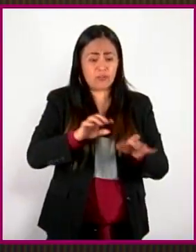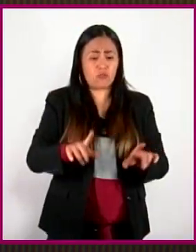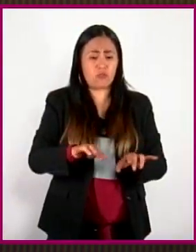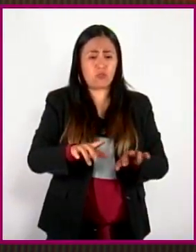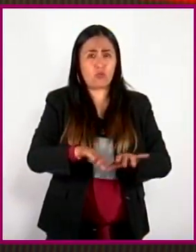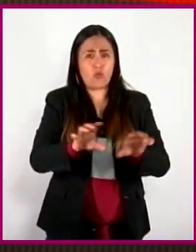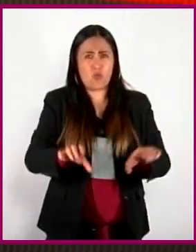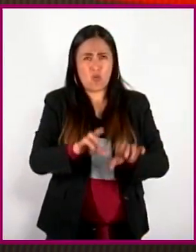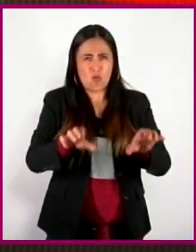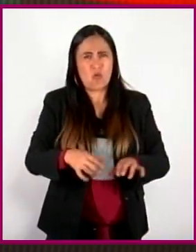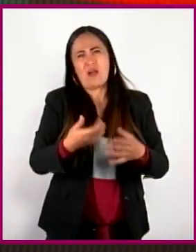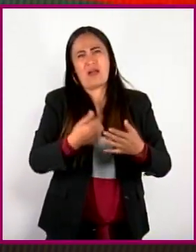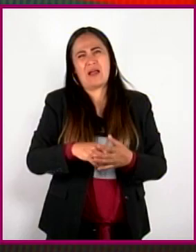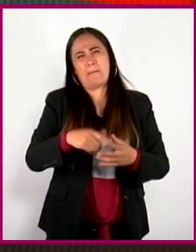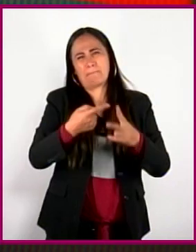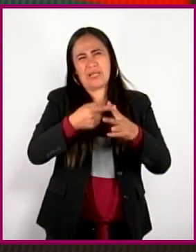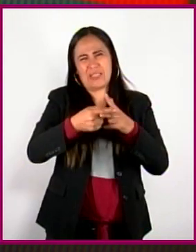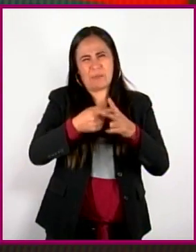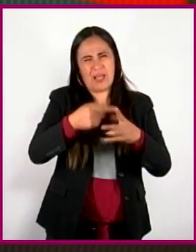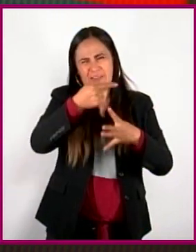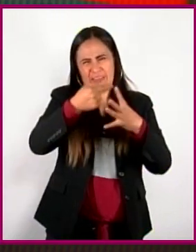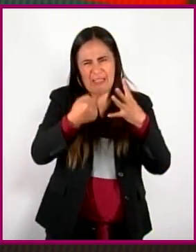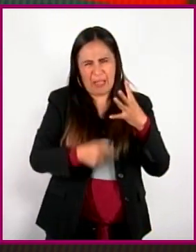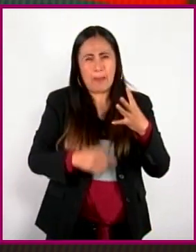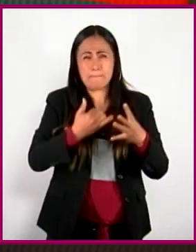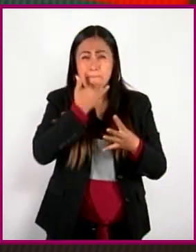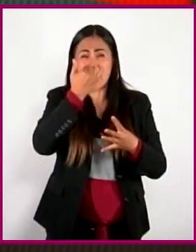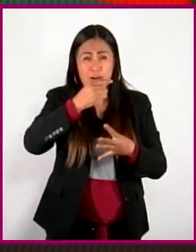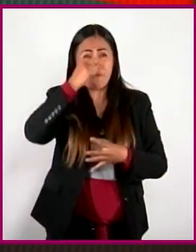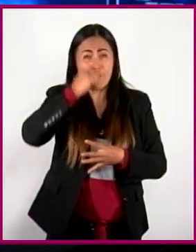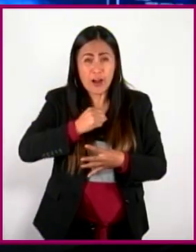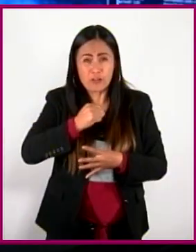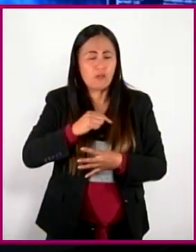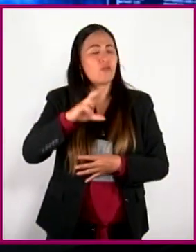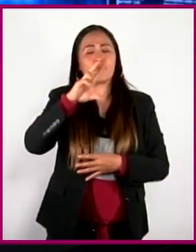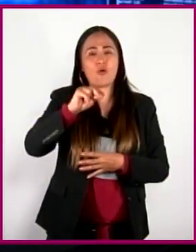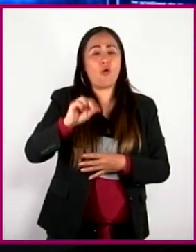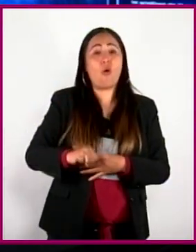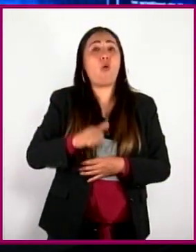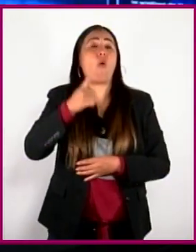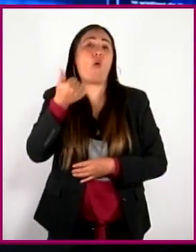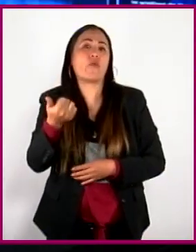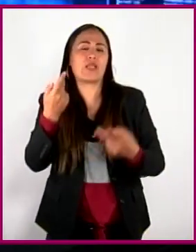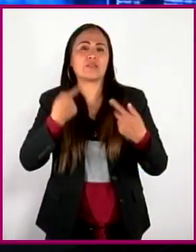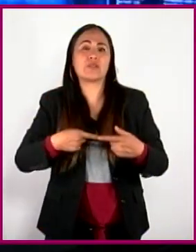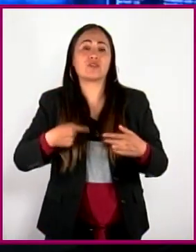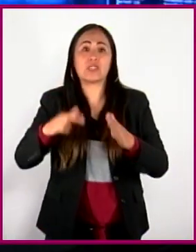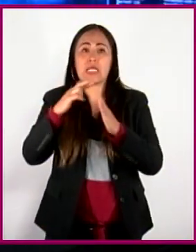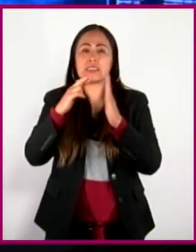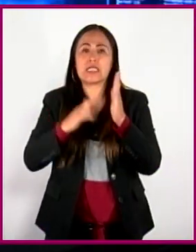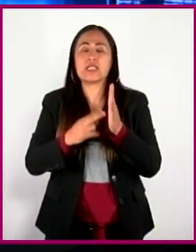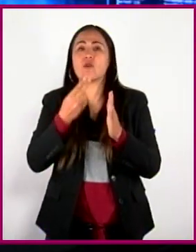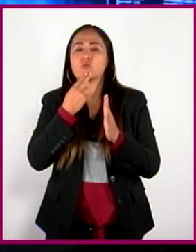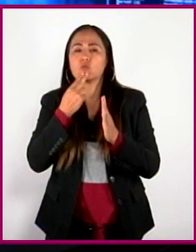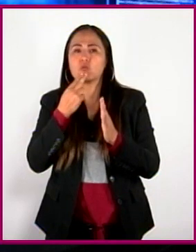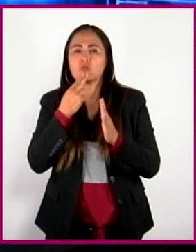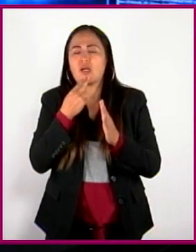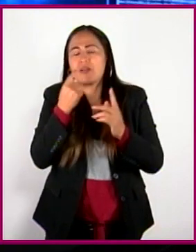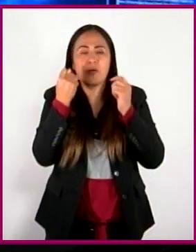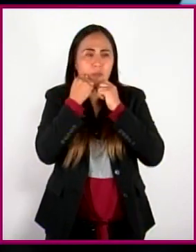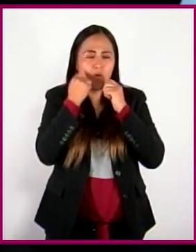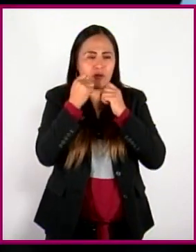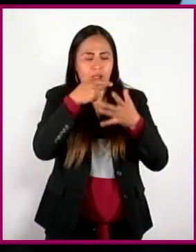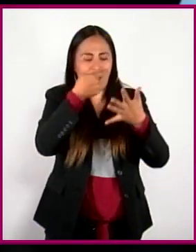del algoritmo, defectos de las matemáticas detrás de ellos, sino porque otros usuarios violaron las reglas de uso y los debilitaron,